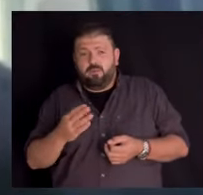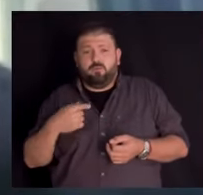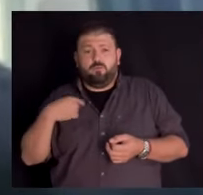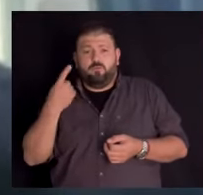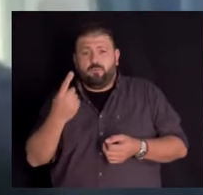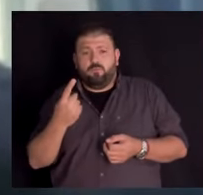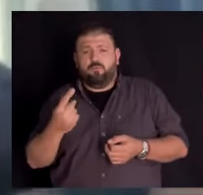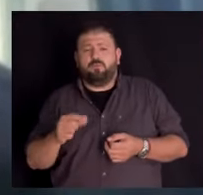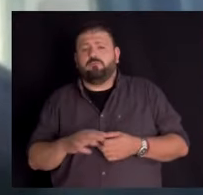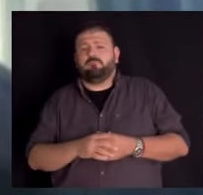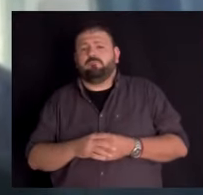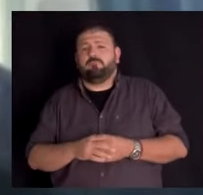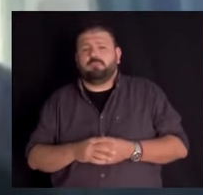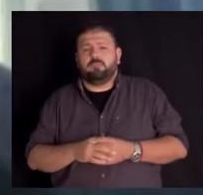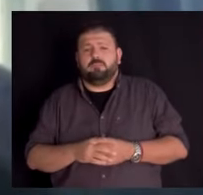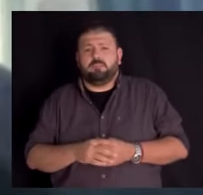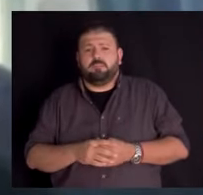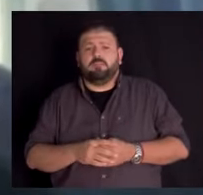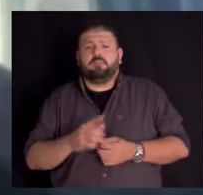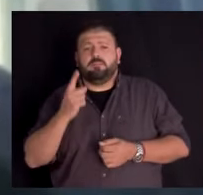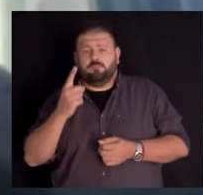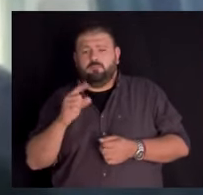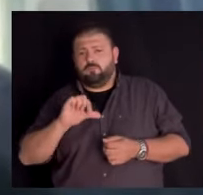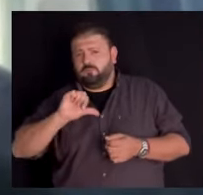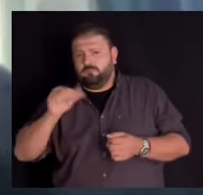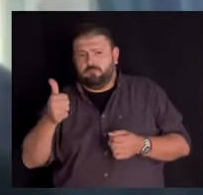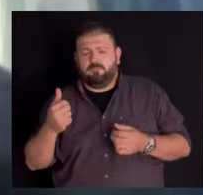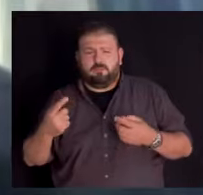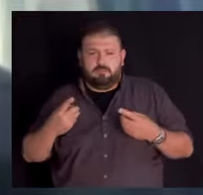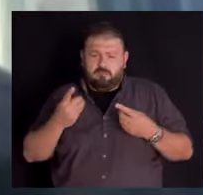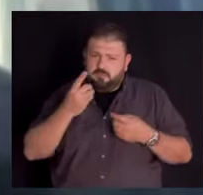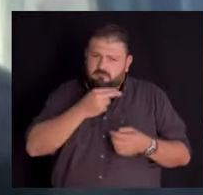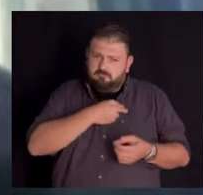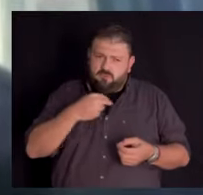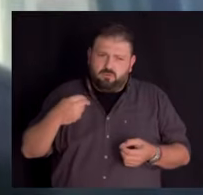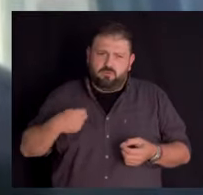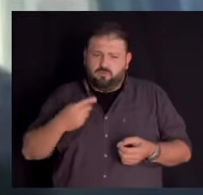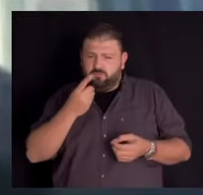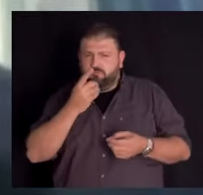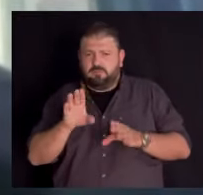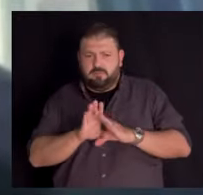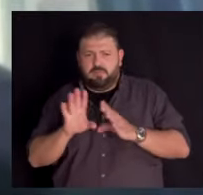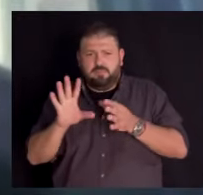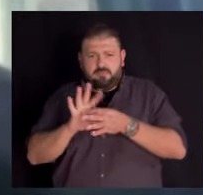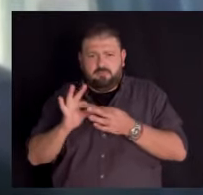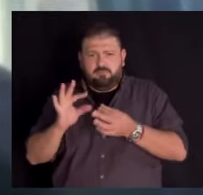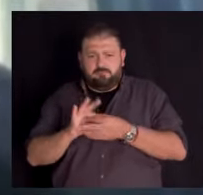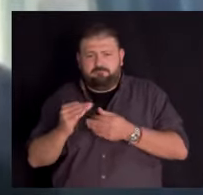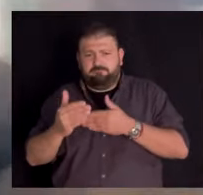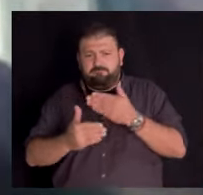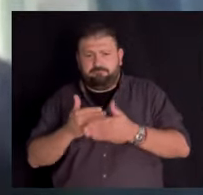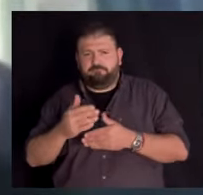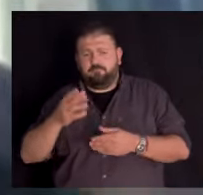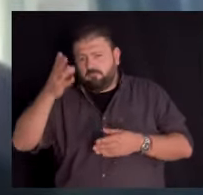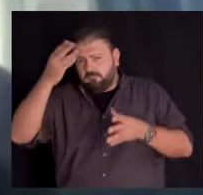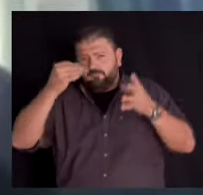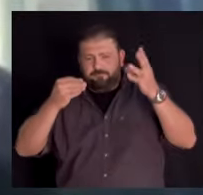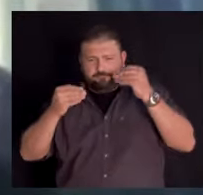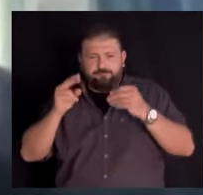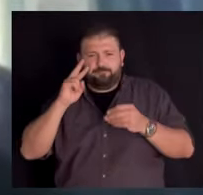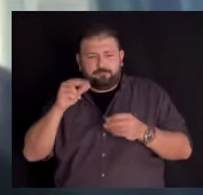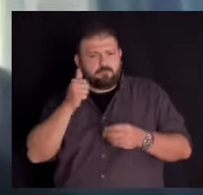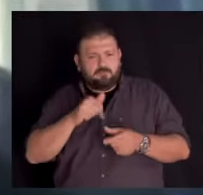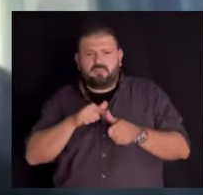un nuevo técnico, algo base que nosotros hemos aplicado y en su momento lo aprendimos y lo seguimos